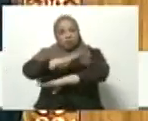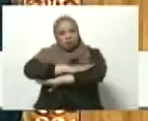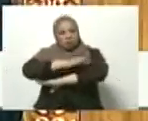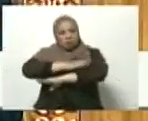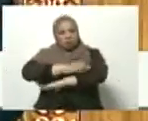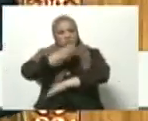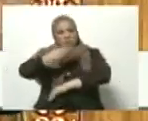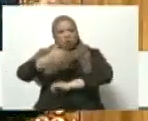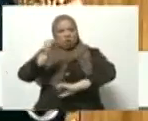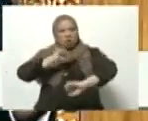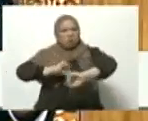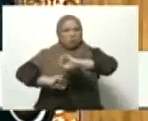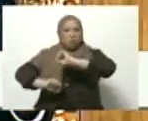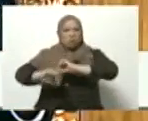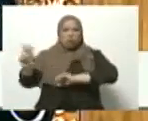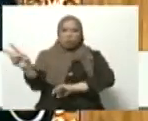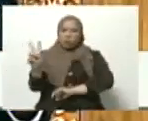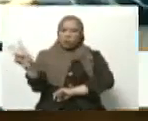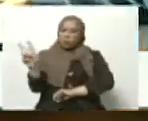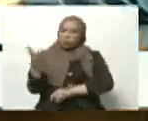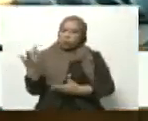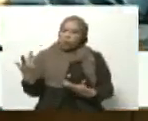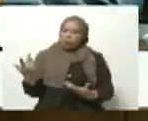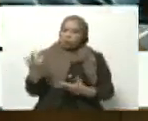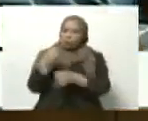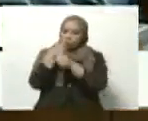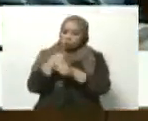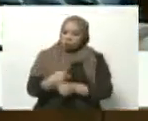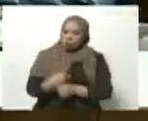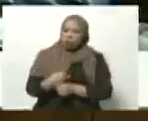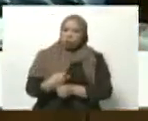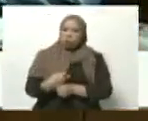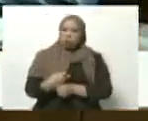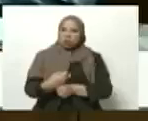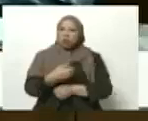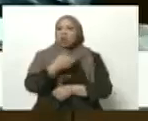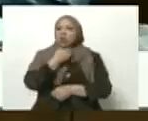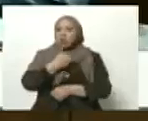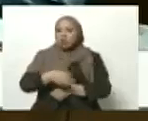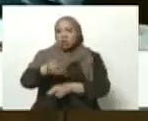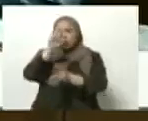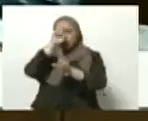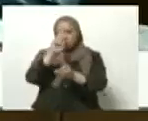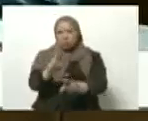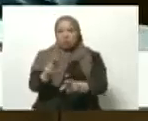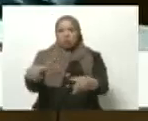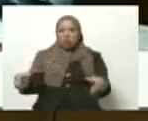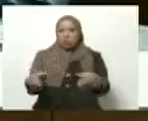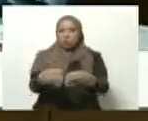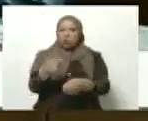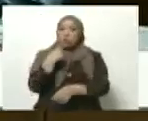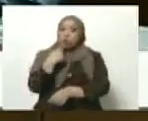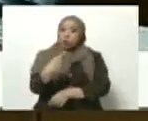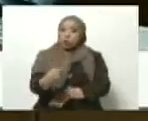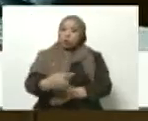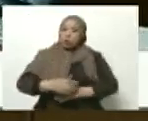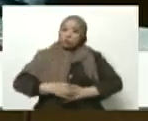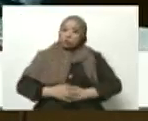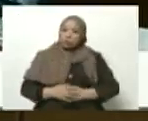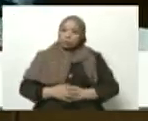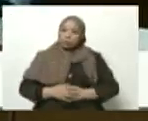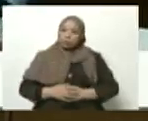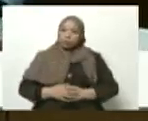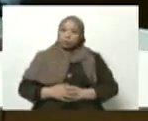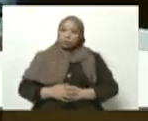dispuesta a pelear por su país. Esto no es la gente que yo esperaba. Él también le pierde respeto a esa comisión. Lo dice y